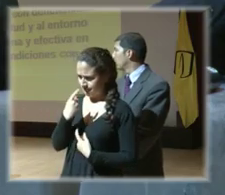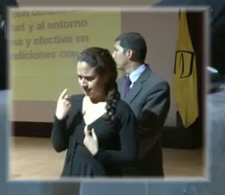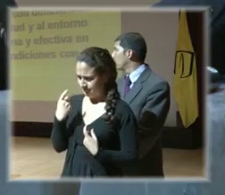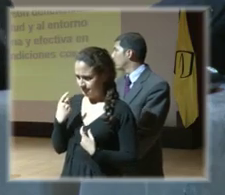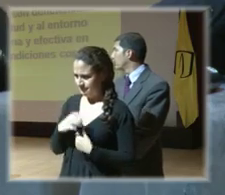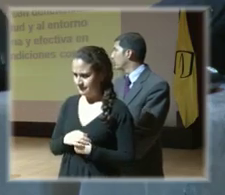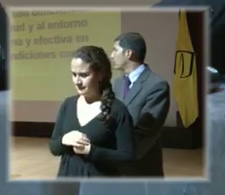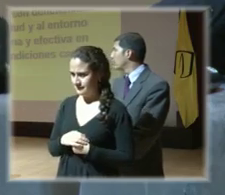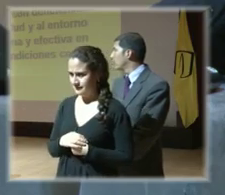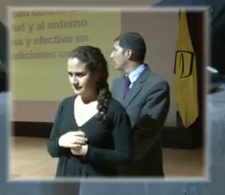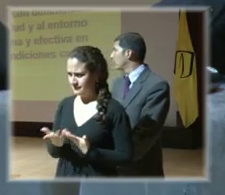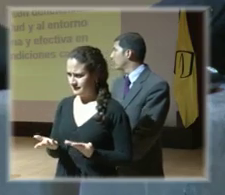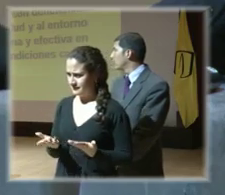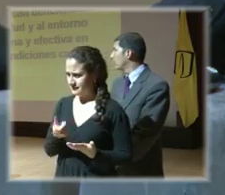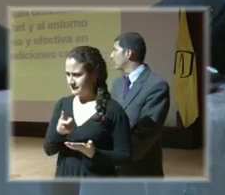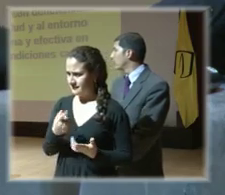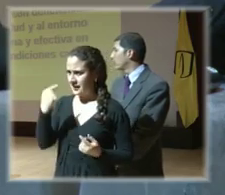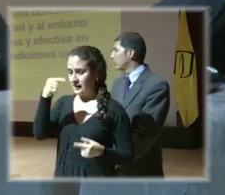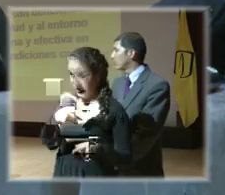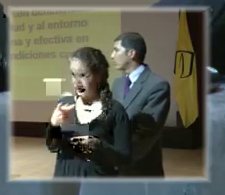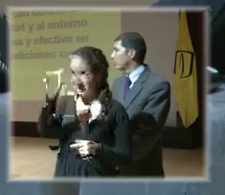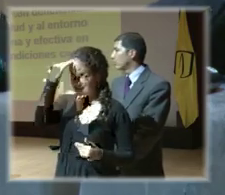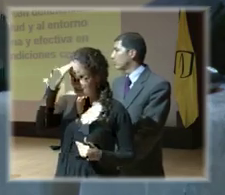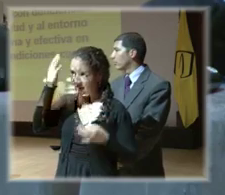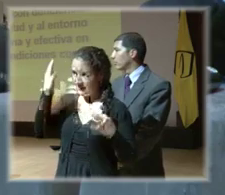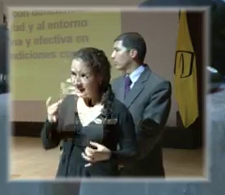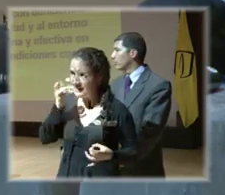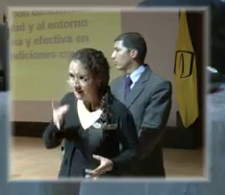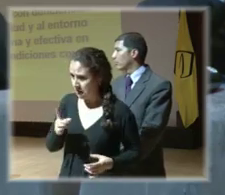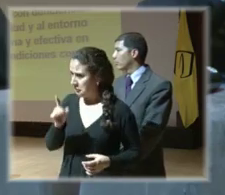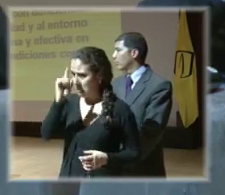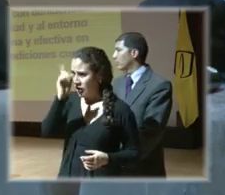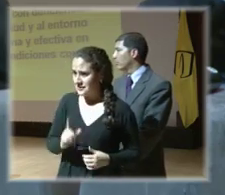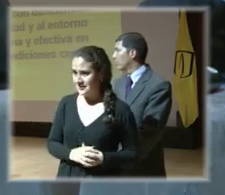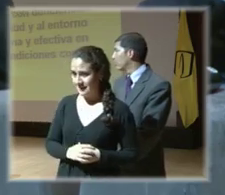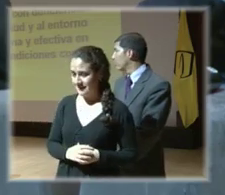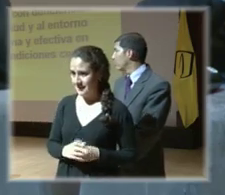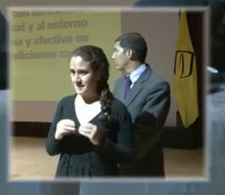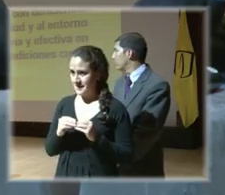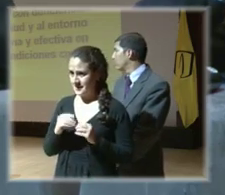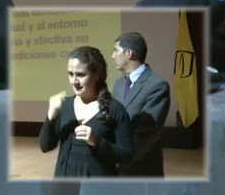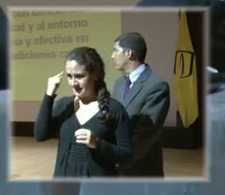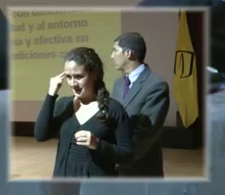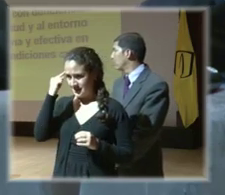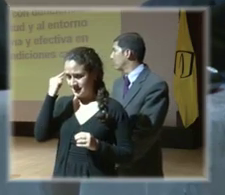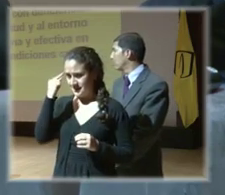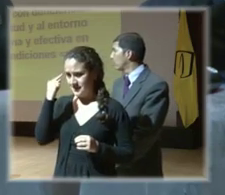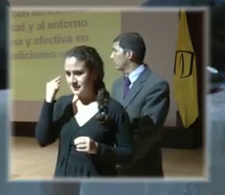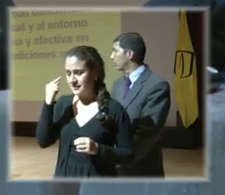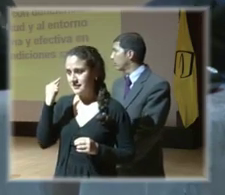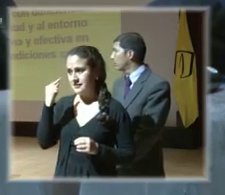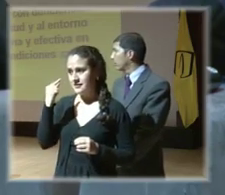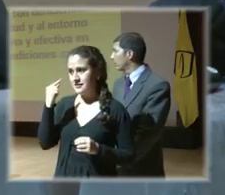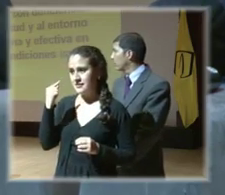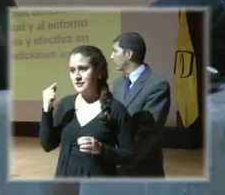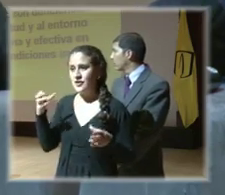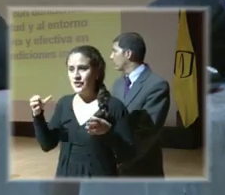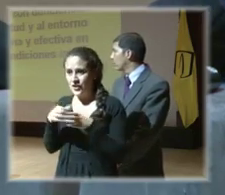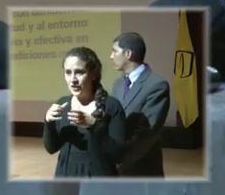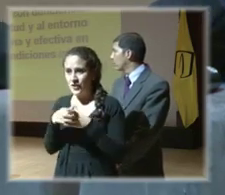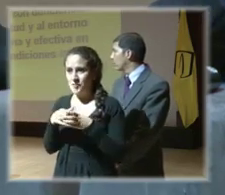cuánto podían entender que eso era un delito, por un lado, y por otro lado la duda de que si el resto de la banda no